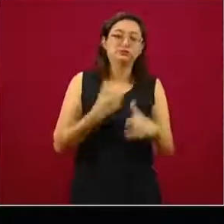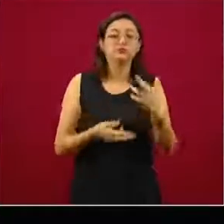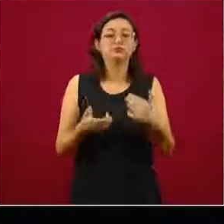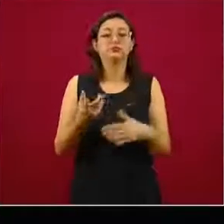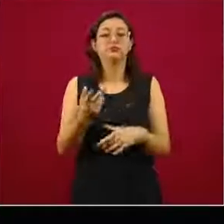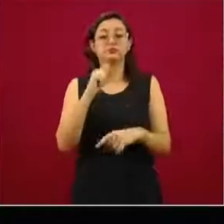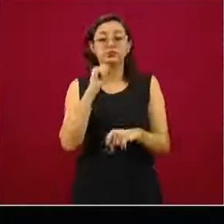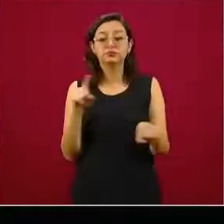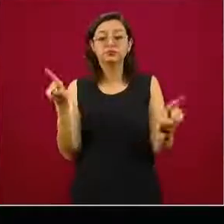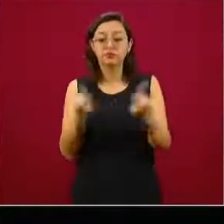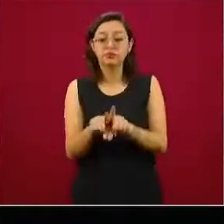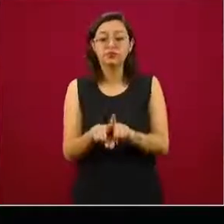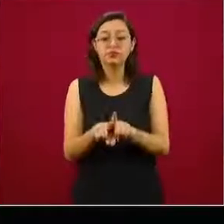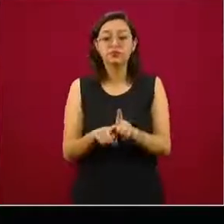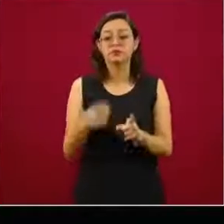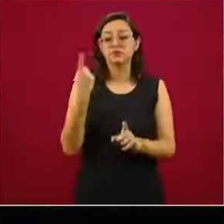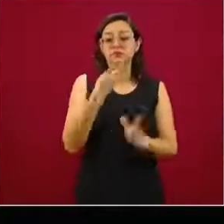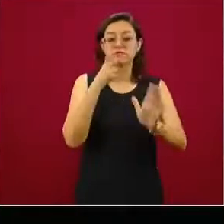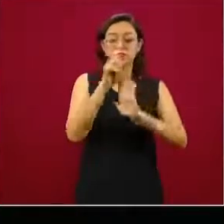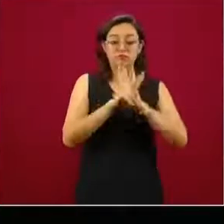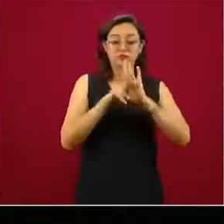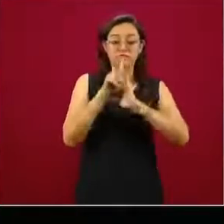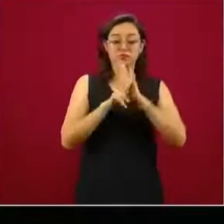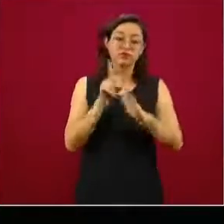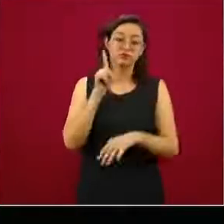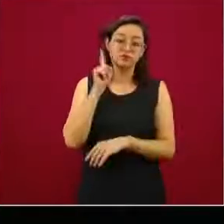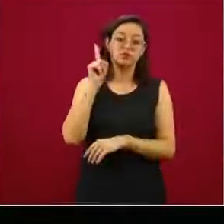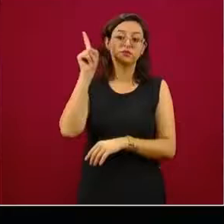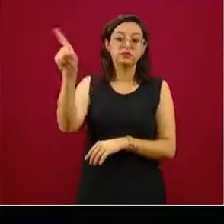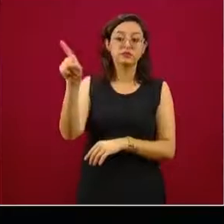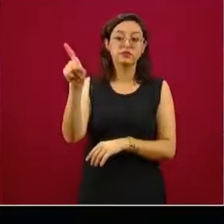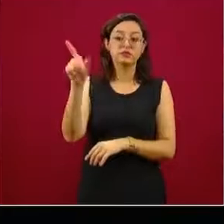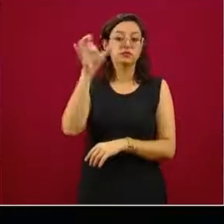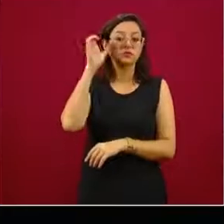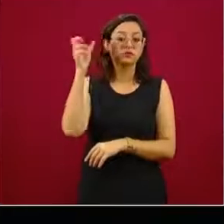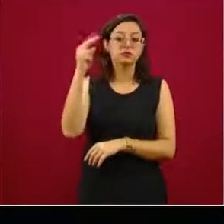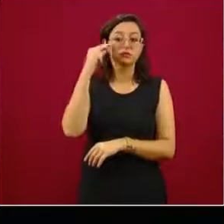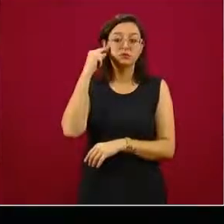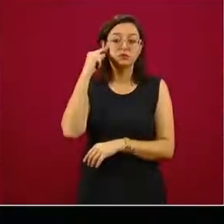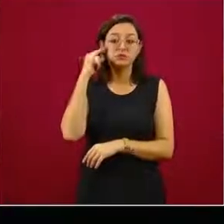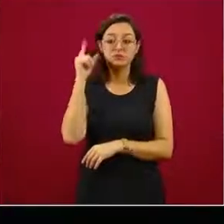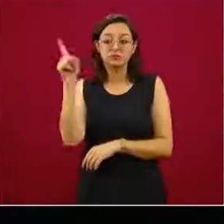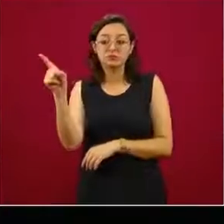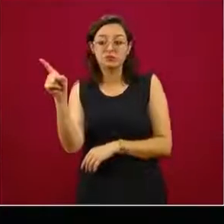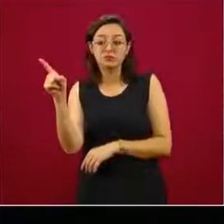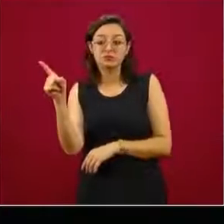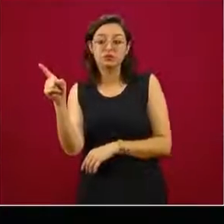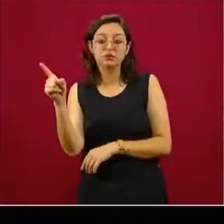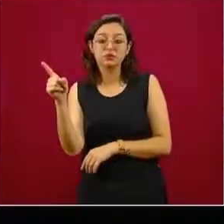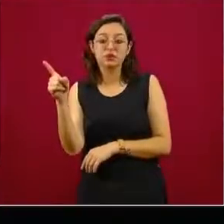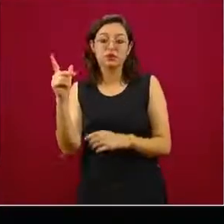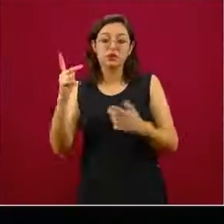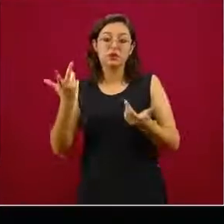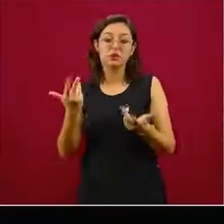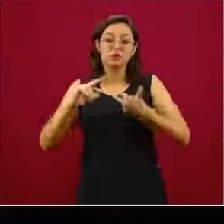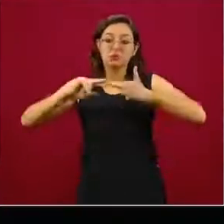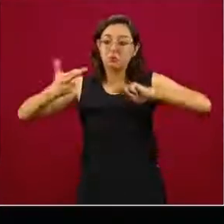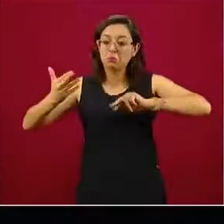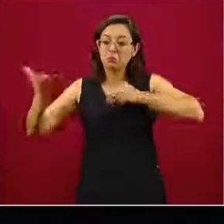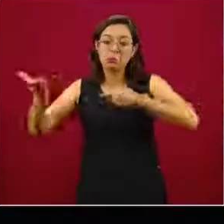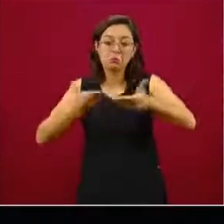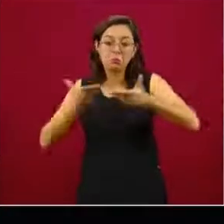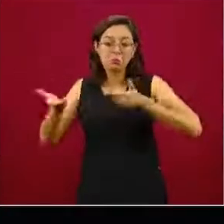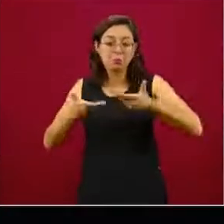obviamente relacionaba un video de allá de China y obviamente como existe la buena relación con el pueblo